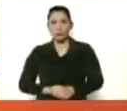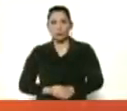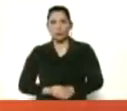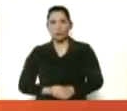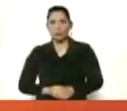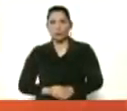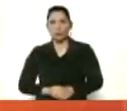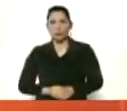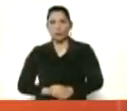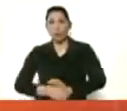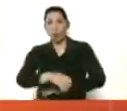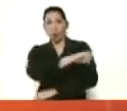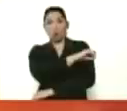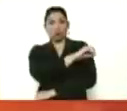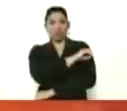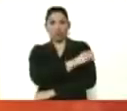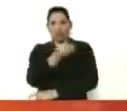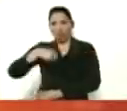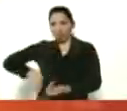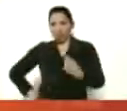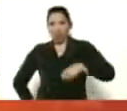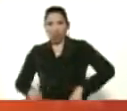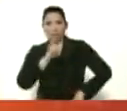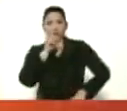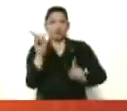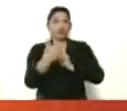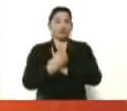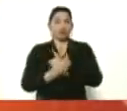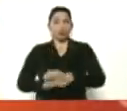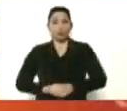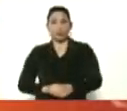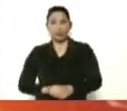Sople que sople. Me parece todo